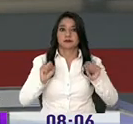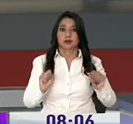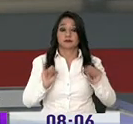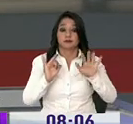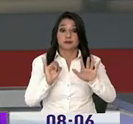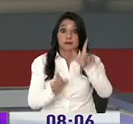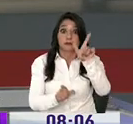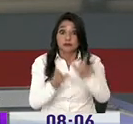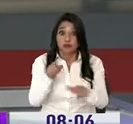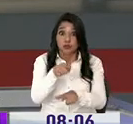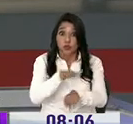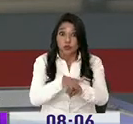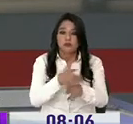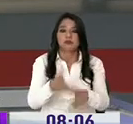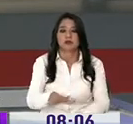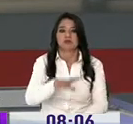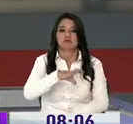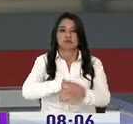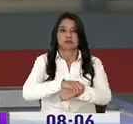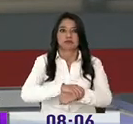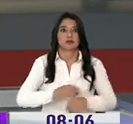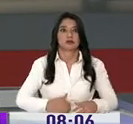implicados fueron detenidos. Los